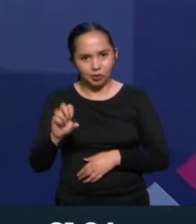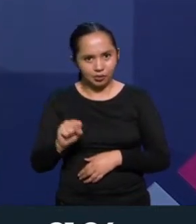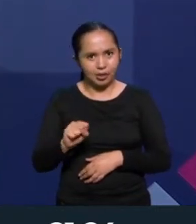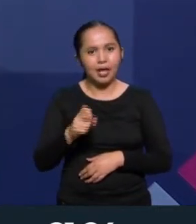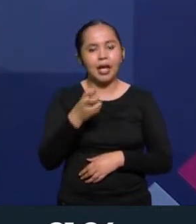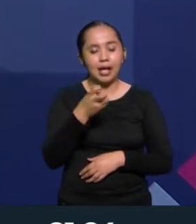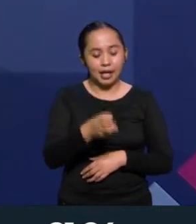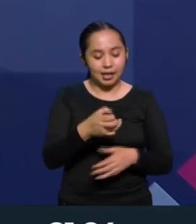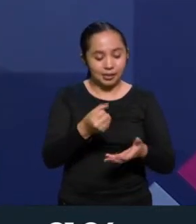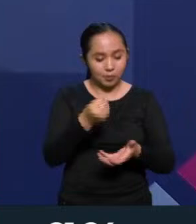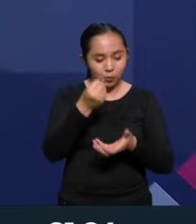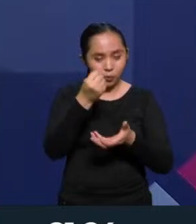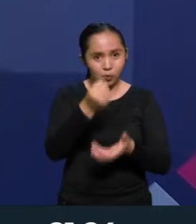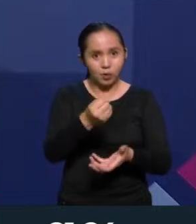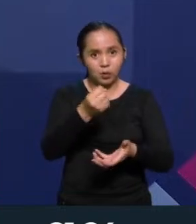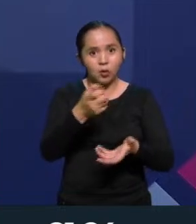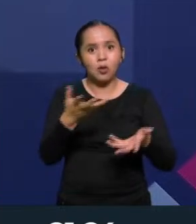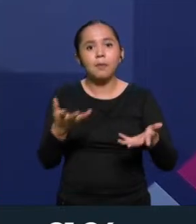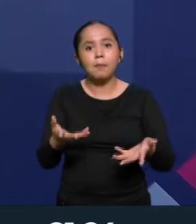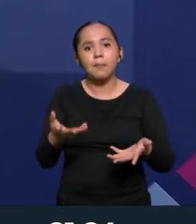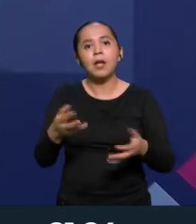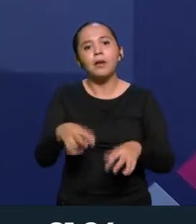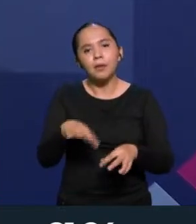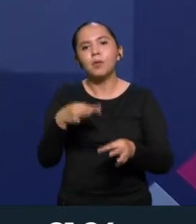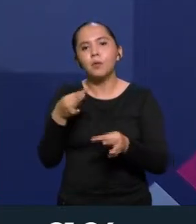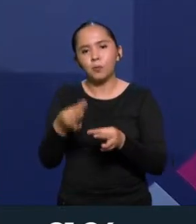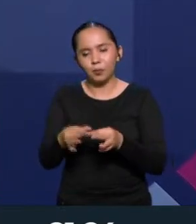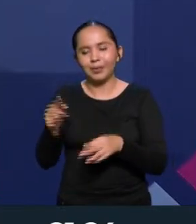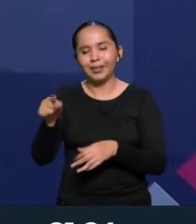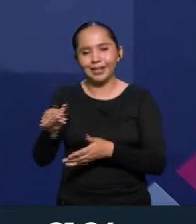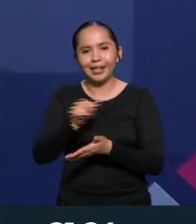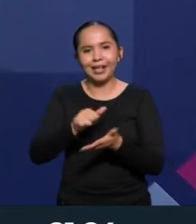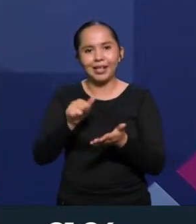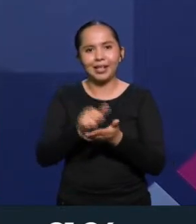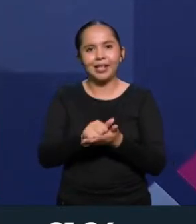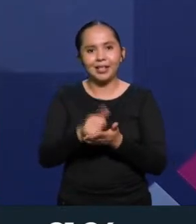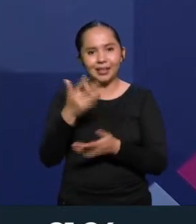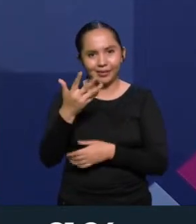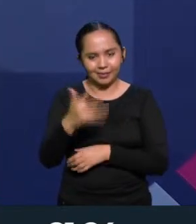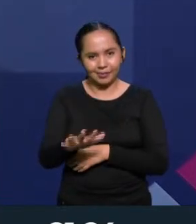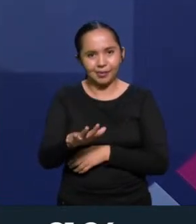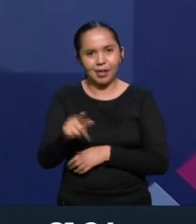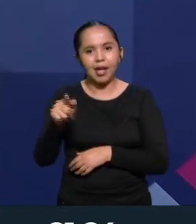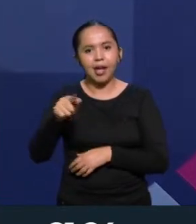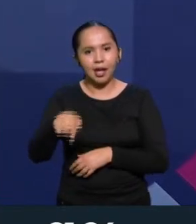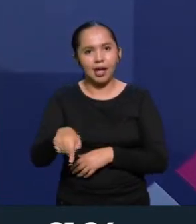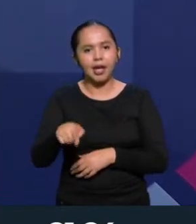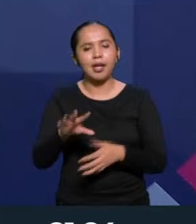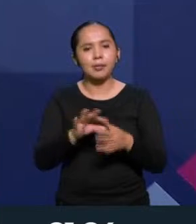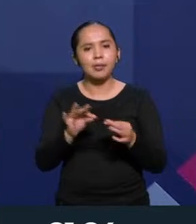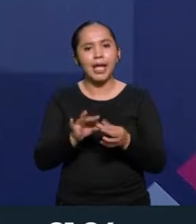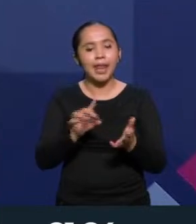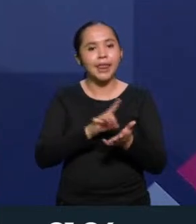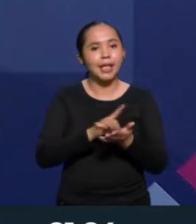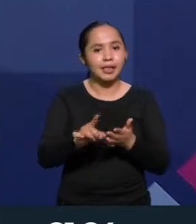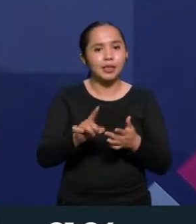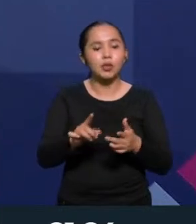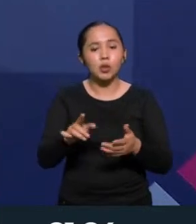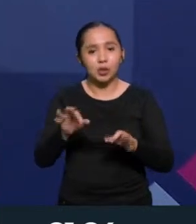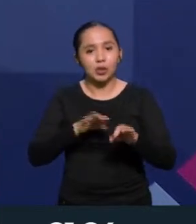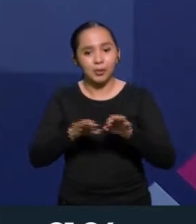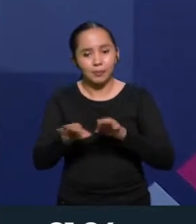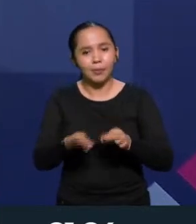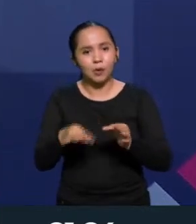partir de estos recursos que se va a cumplir con lo que dice el 10º transitorio, que de ahí se van a cubrir pues, los derechos laborales. Nosotros